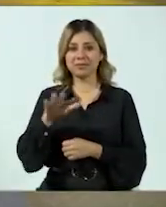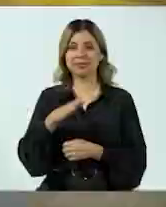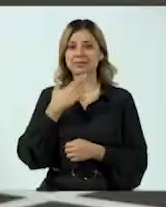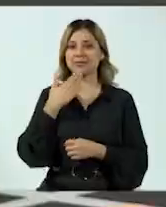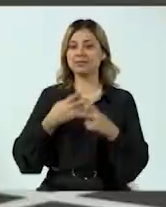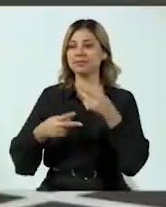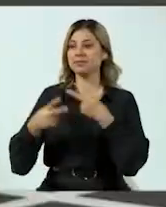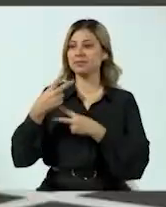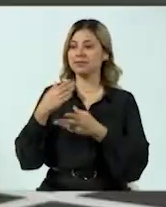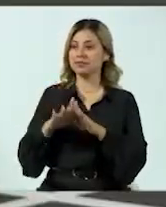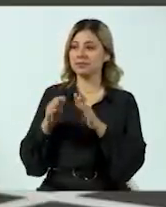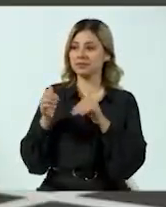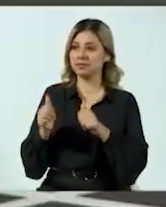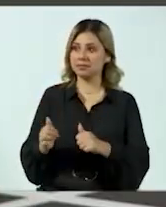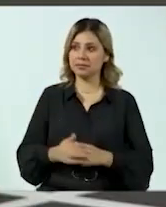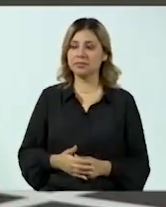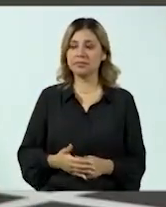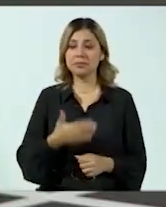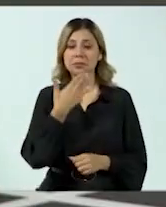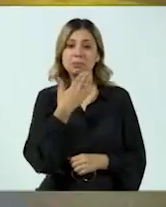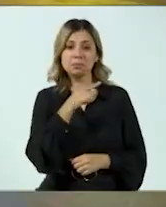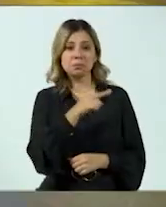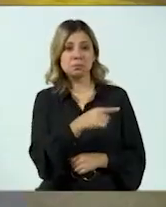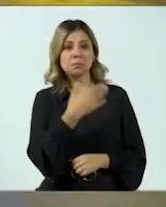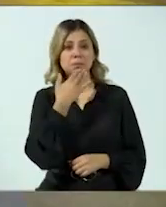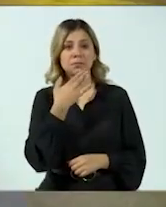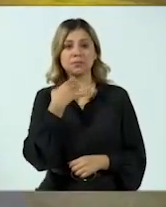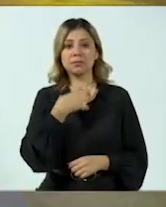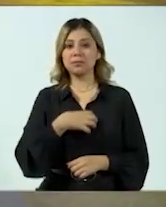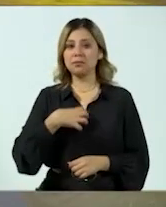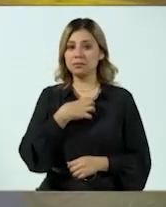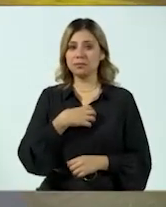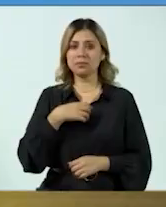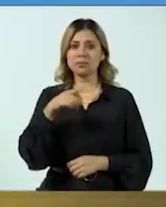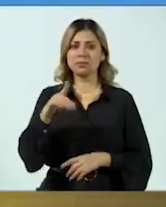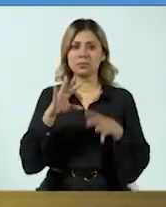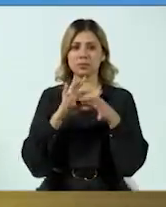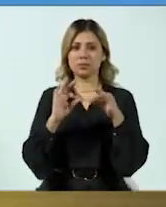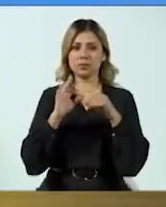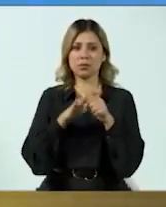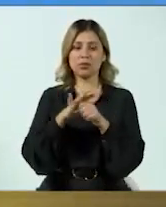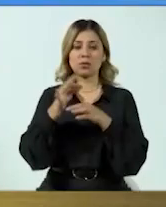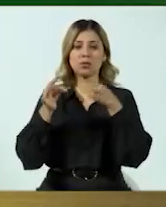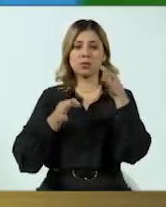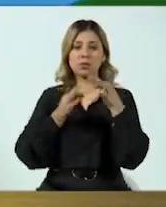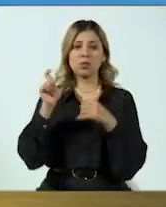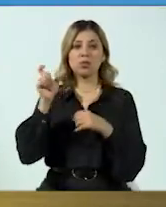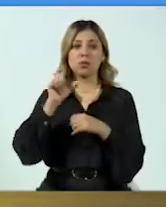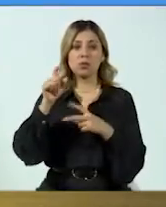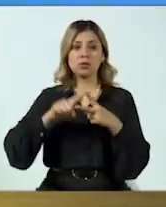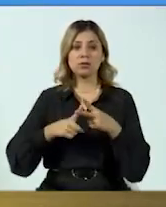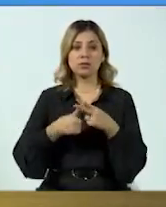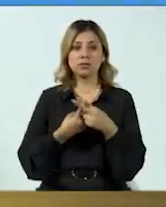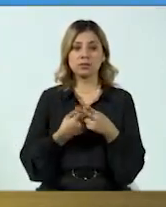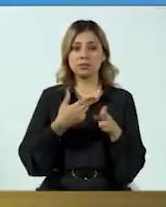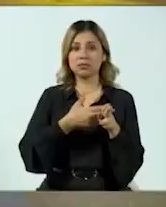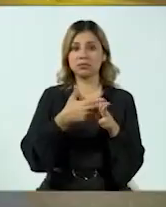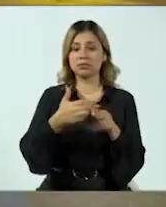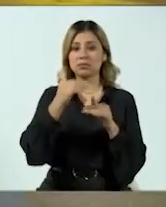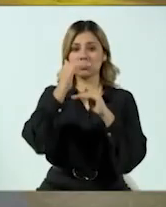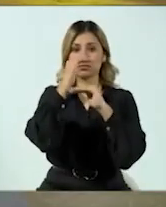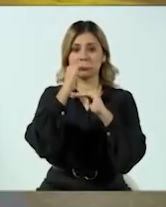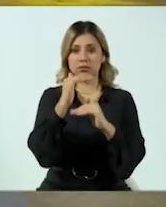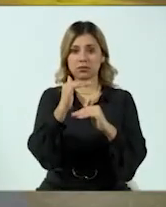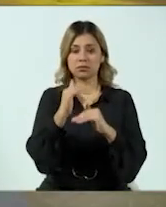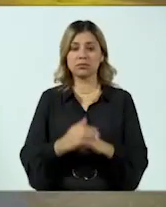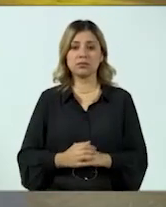está muy bien y tú muy bien muy contento para platicar sobre esta convocatoria cuándo arrancó y hasta cuándo es la fecha